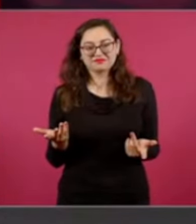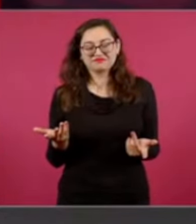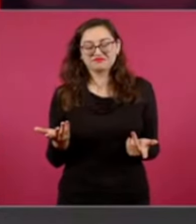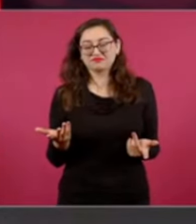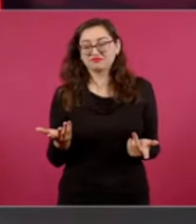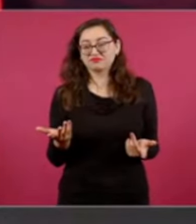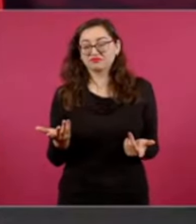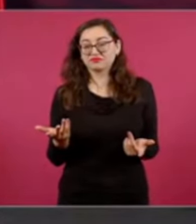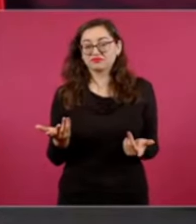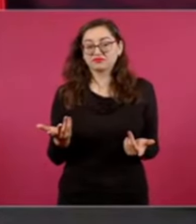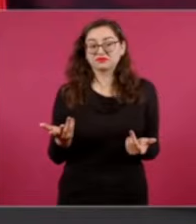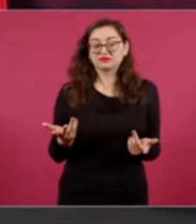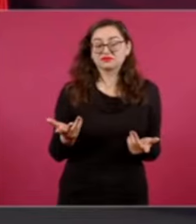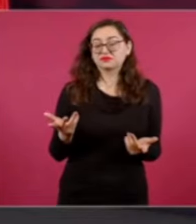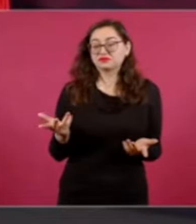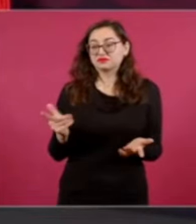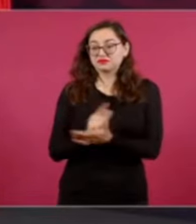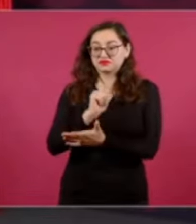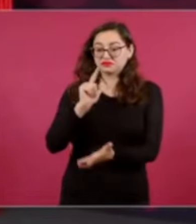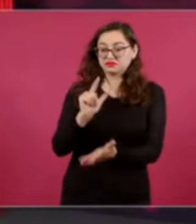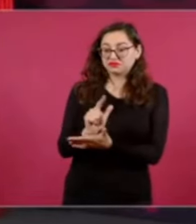de lo de la reforma al Poder Judicial.